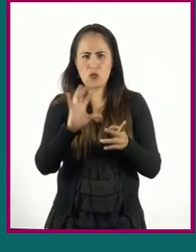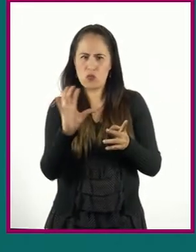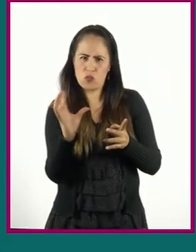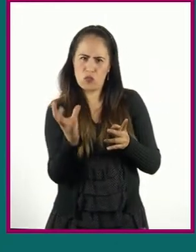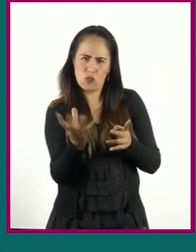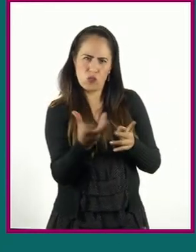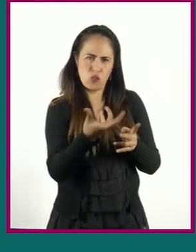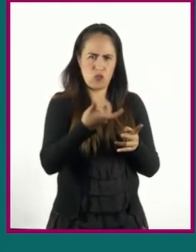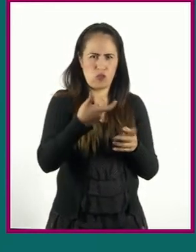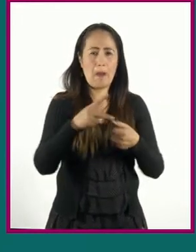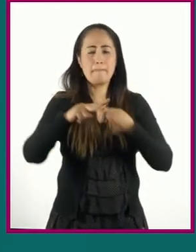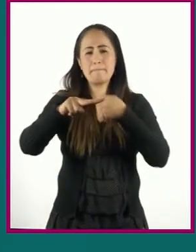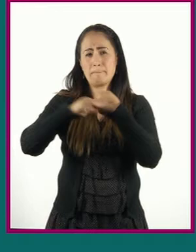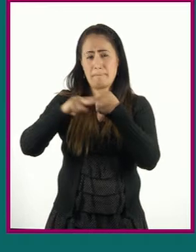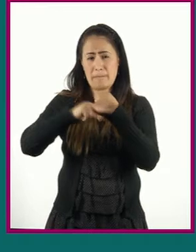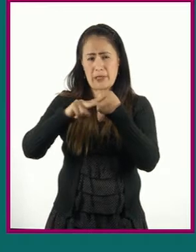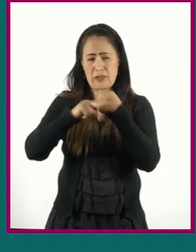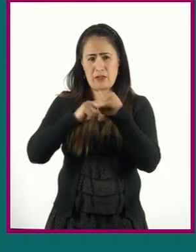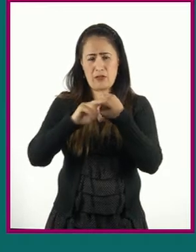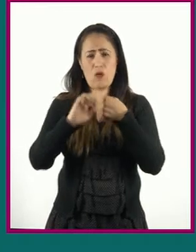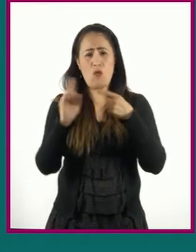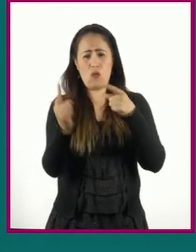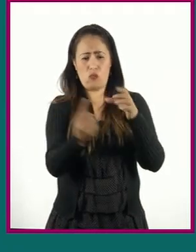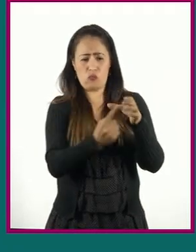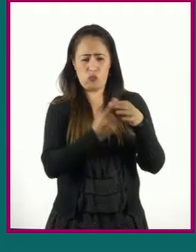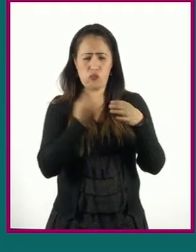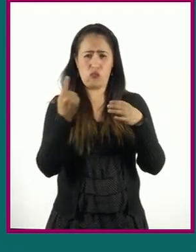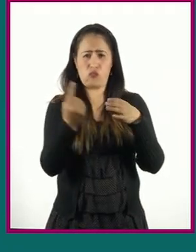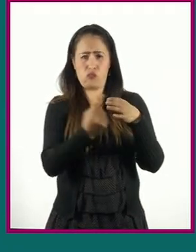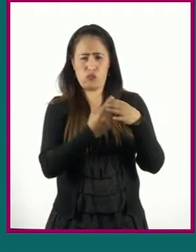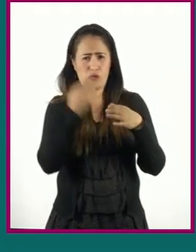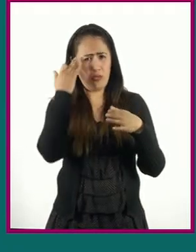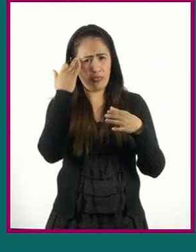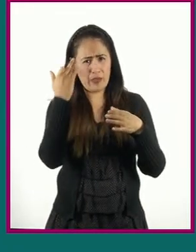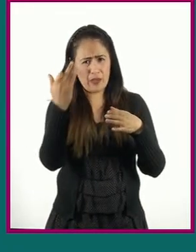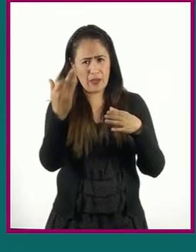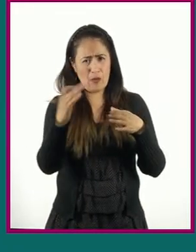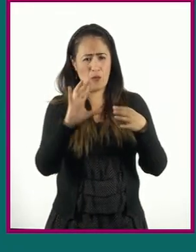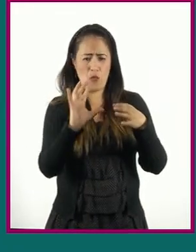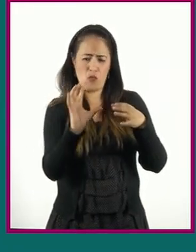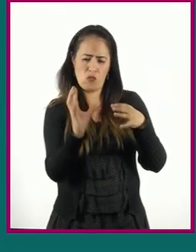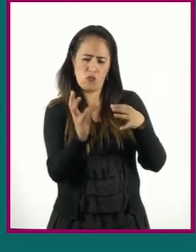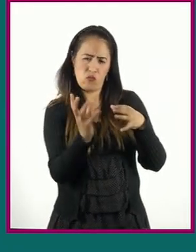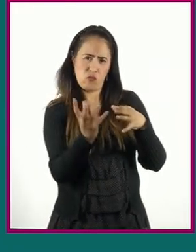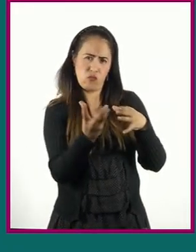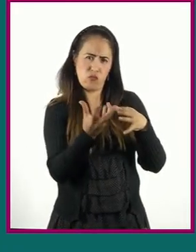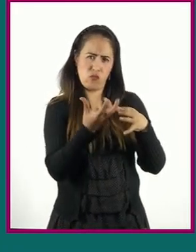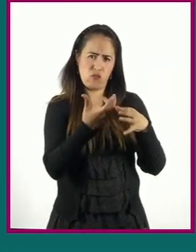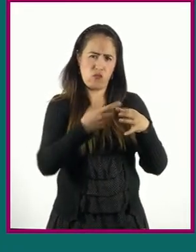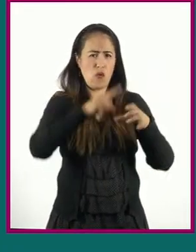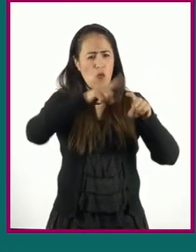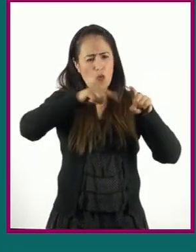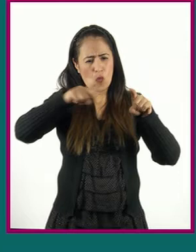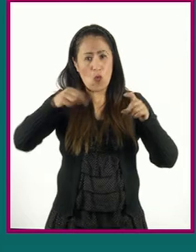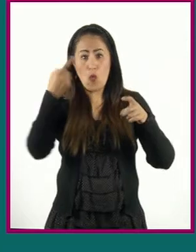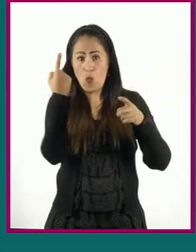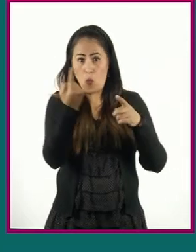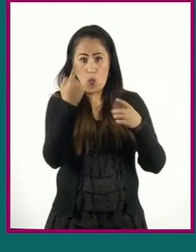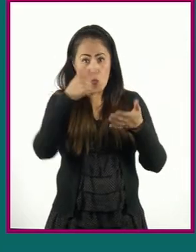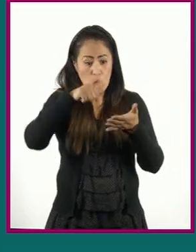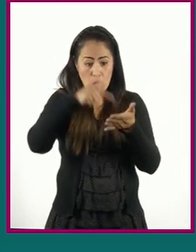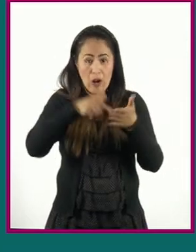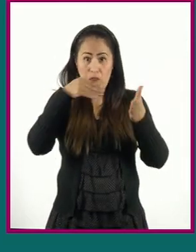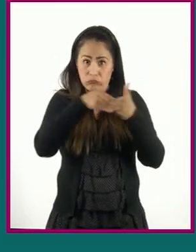Este es de vidrio y se mantiene girando mientras el microondas funcione. Esto ayuda a que las ondas no incidan en una sola